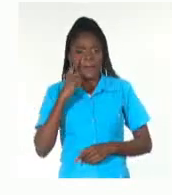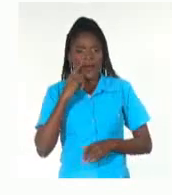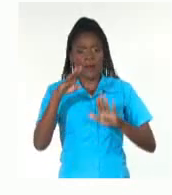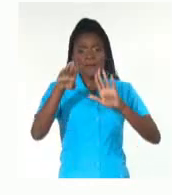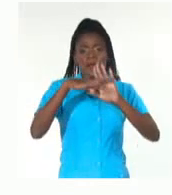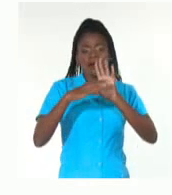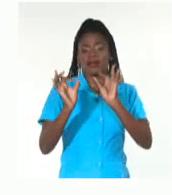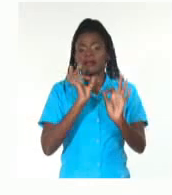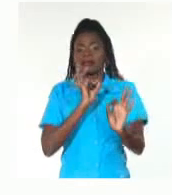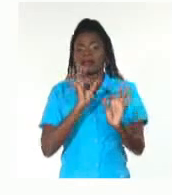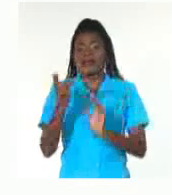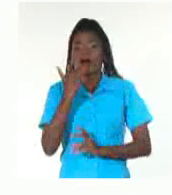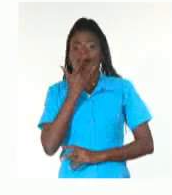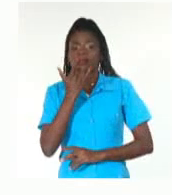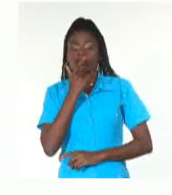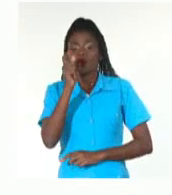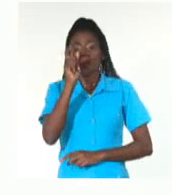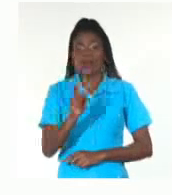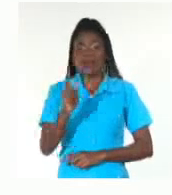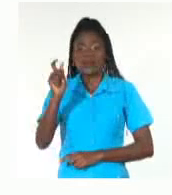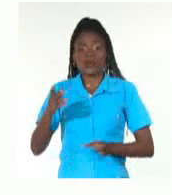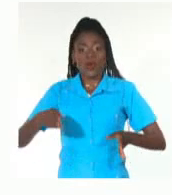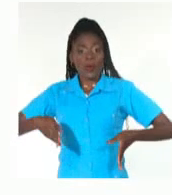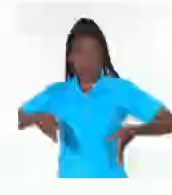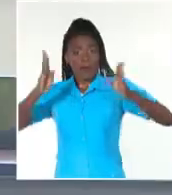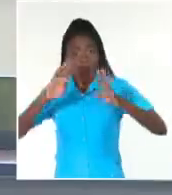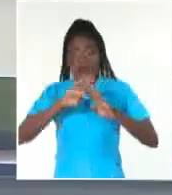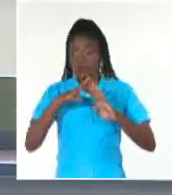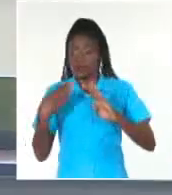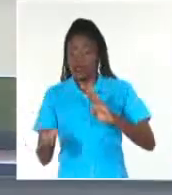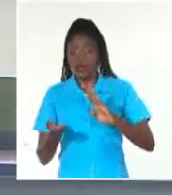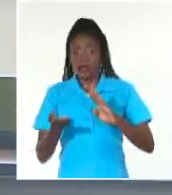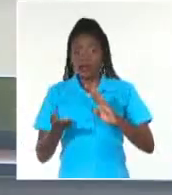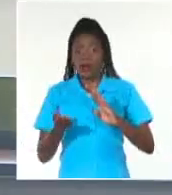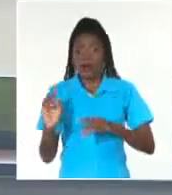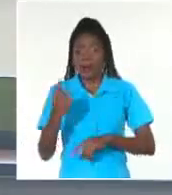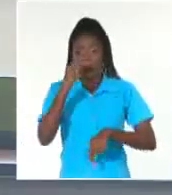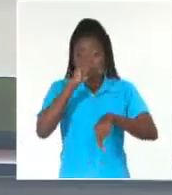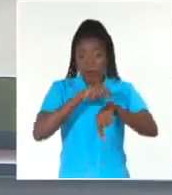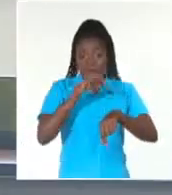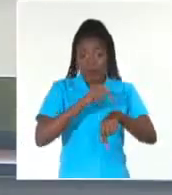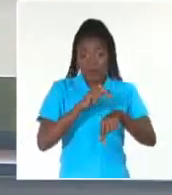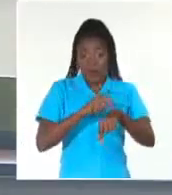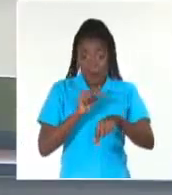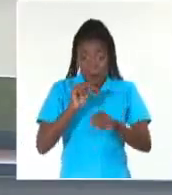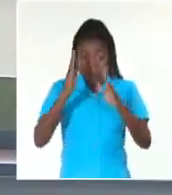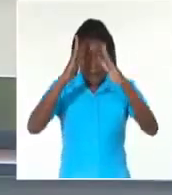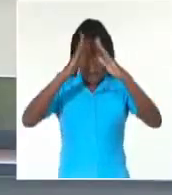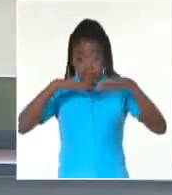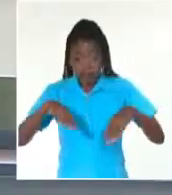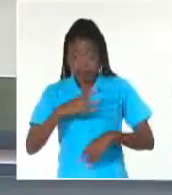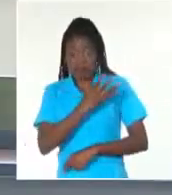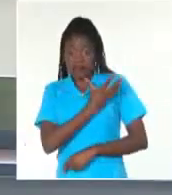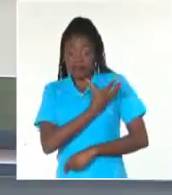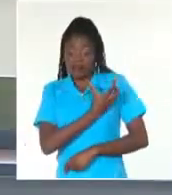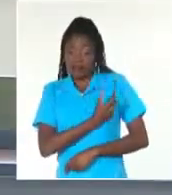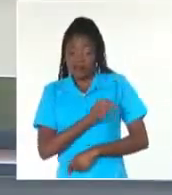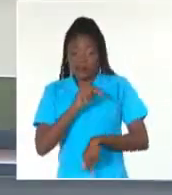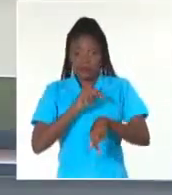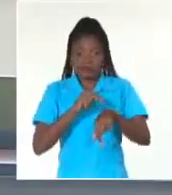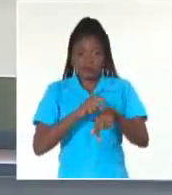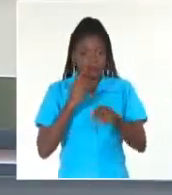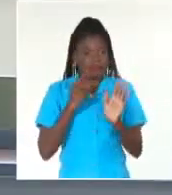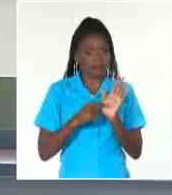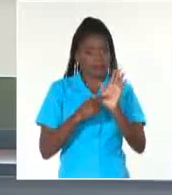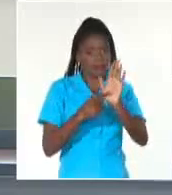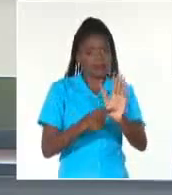para evitar afectaciones de las personas y edificios colindantes. Desde los primeros minutos de la ocurrencia del lamentable suceso, se presentaron en el